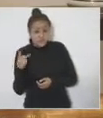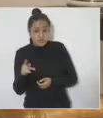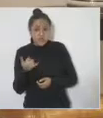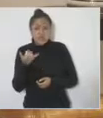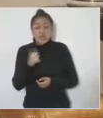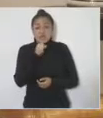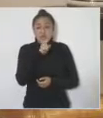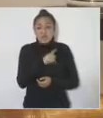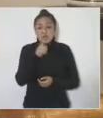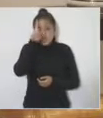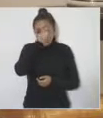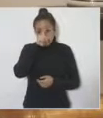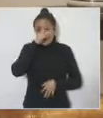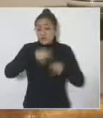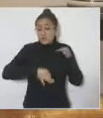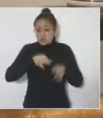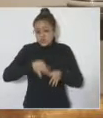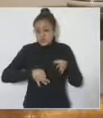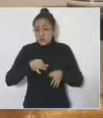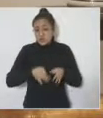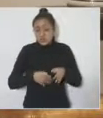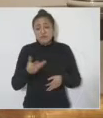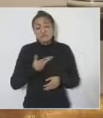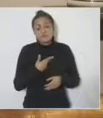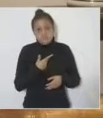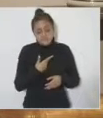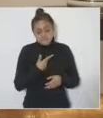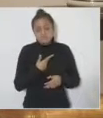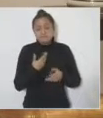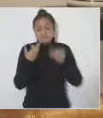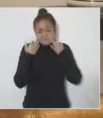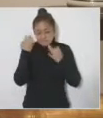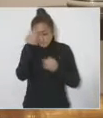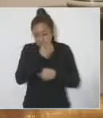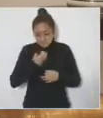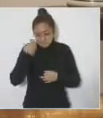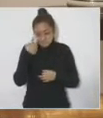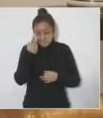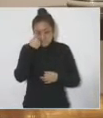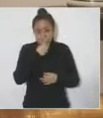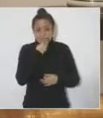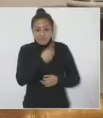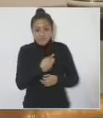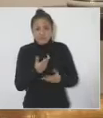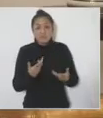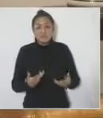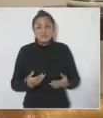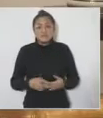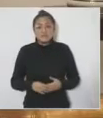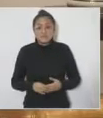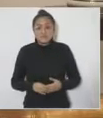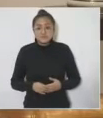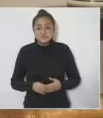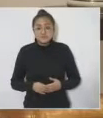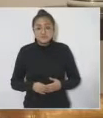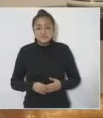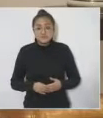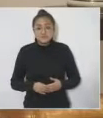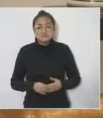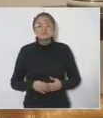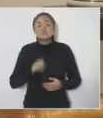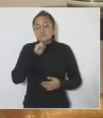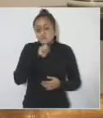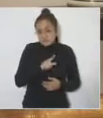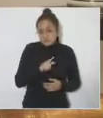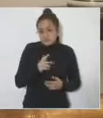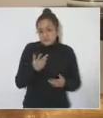su consejo de la judicatura tengan una posición al respecto tenga una posición al respecto y